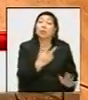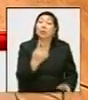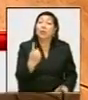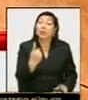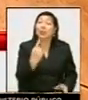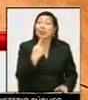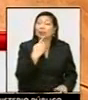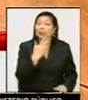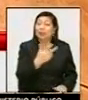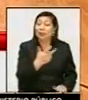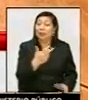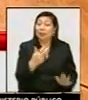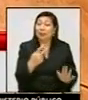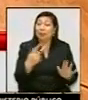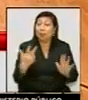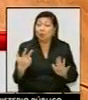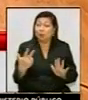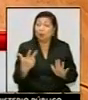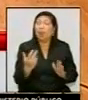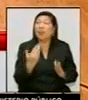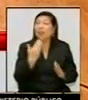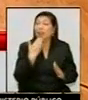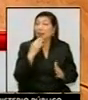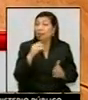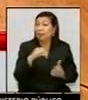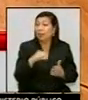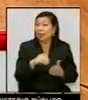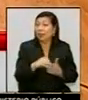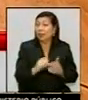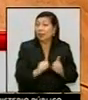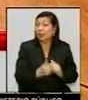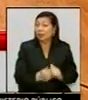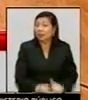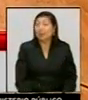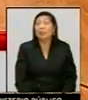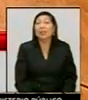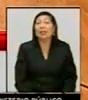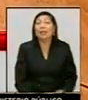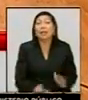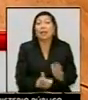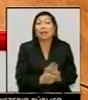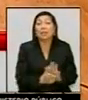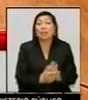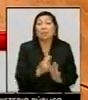142.2581 y 3.378, que propone la ley que modifica la ley